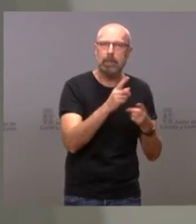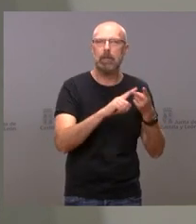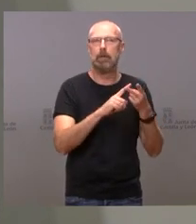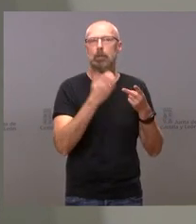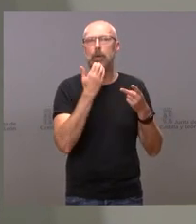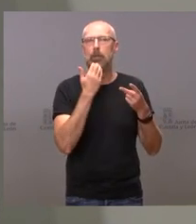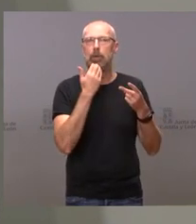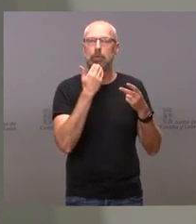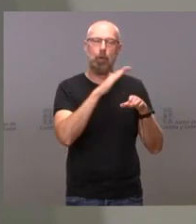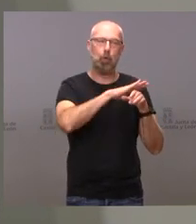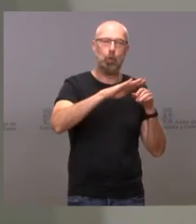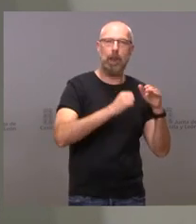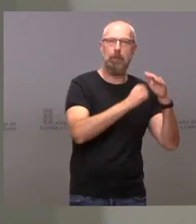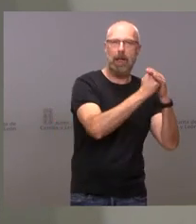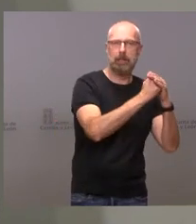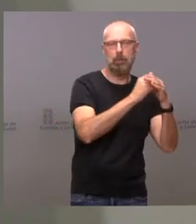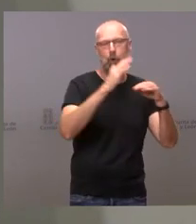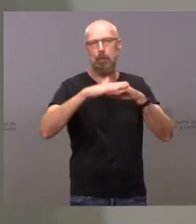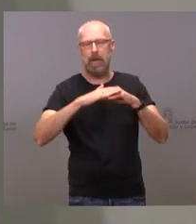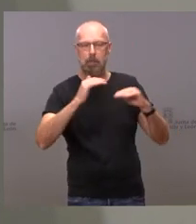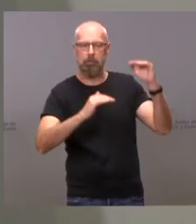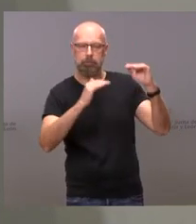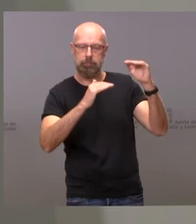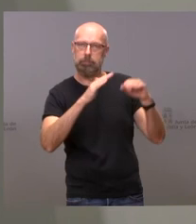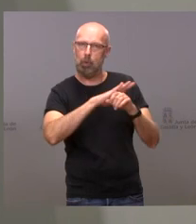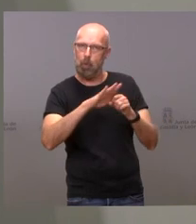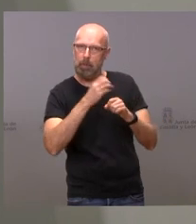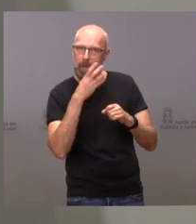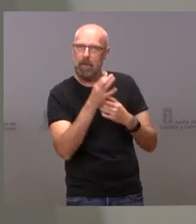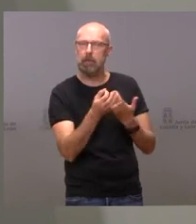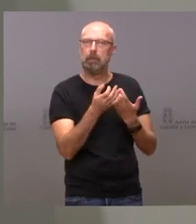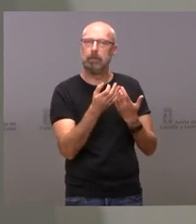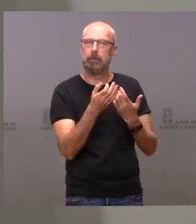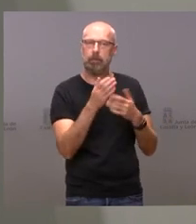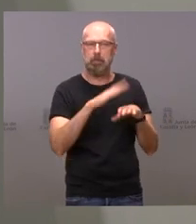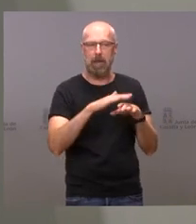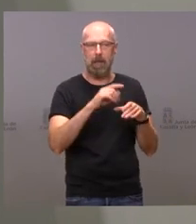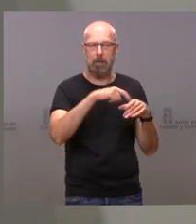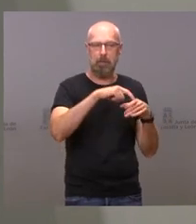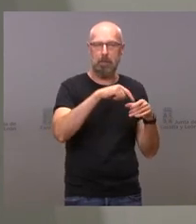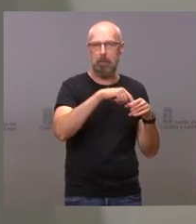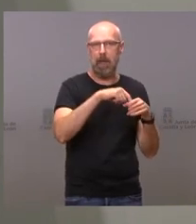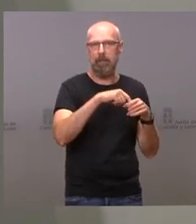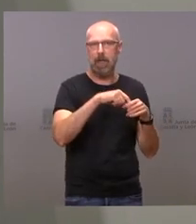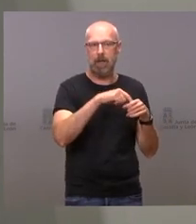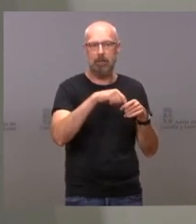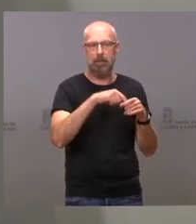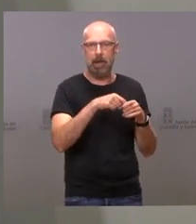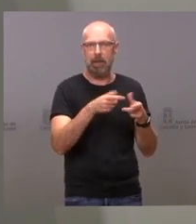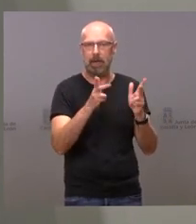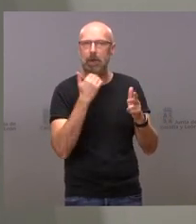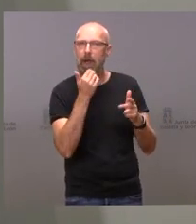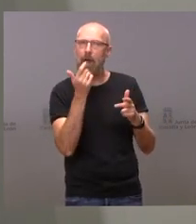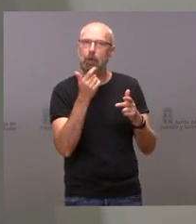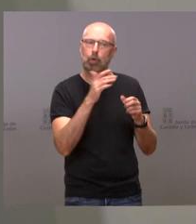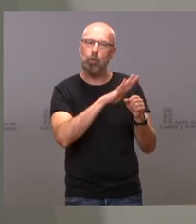y el mínimo de lo que nosotros esperamos como posible de las plazas que queden vacantes a medida que se vayan produciendo las jubilaciones